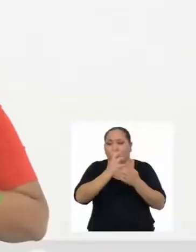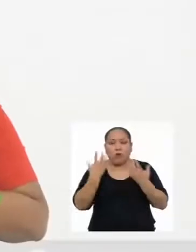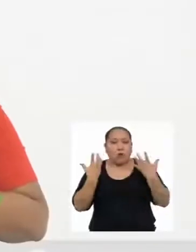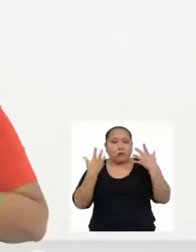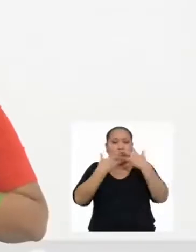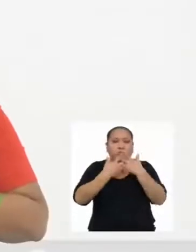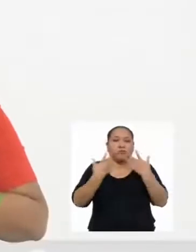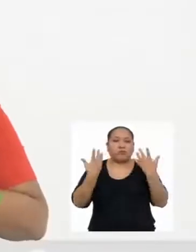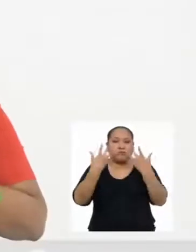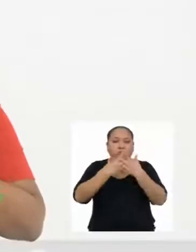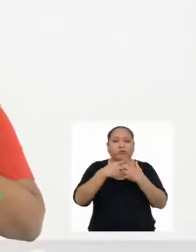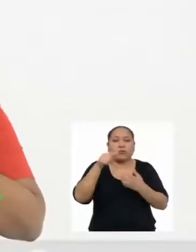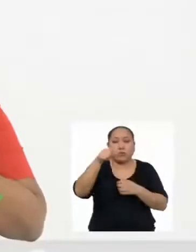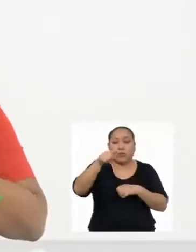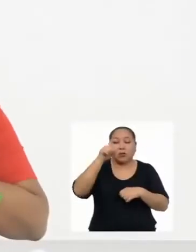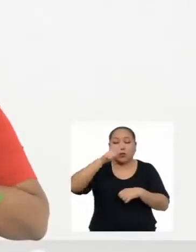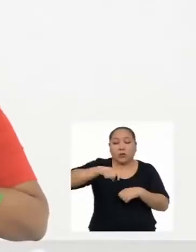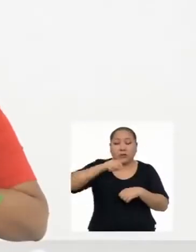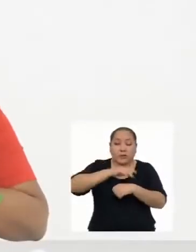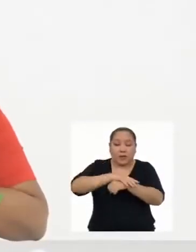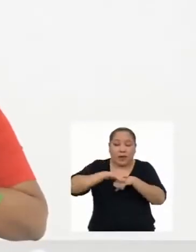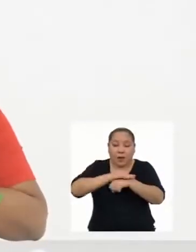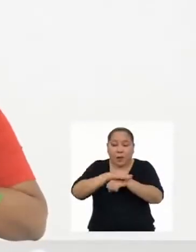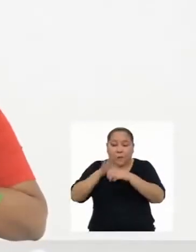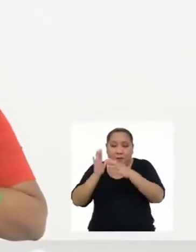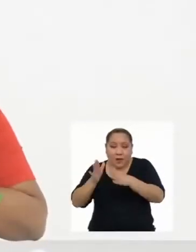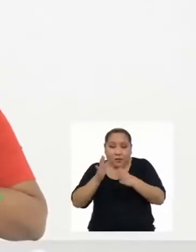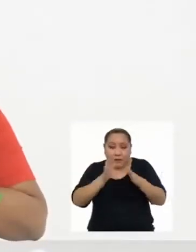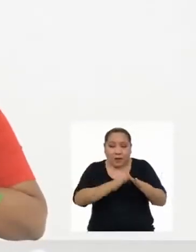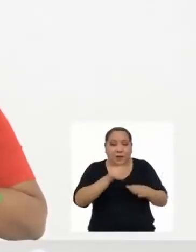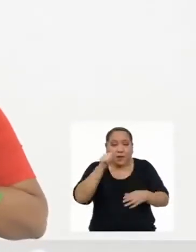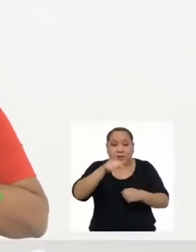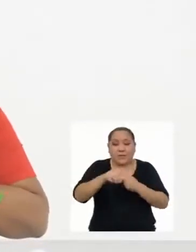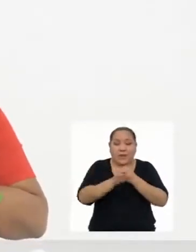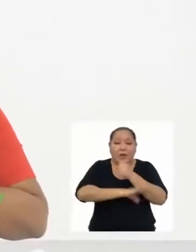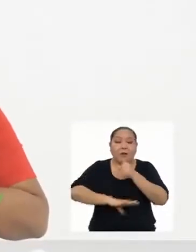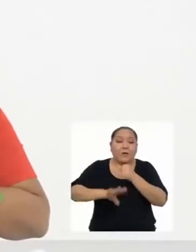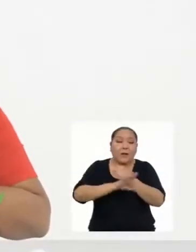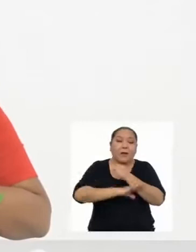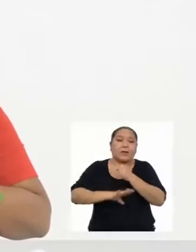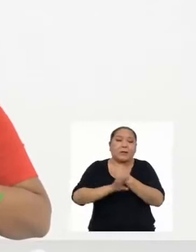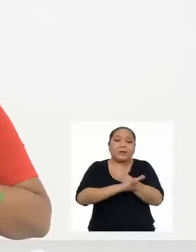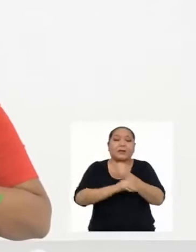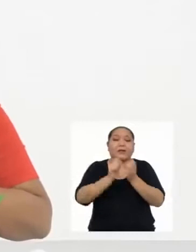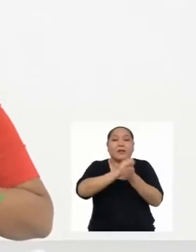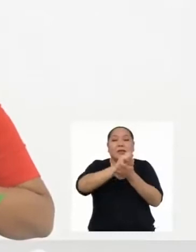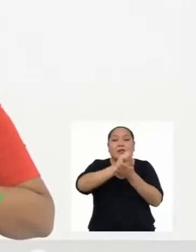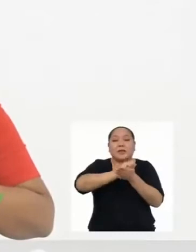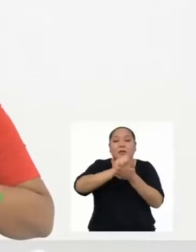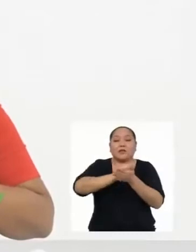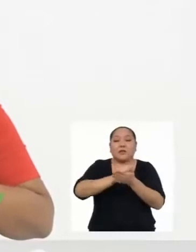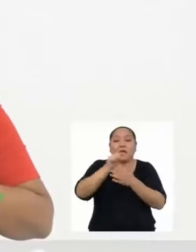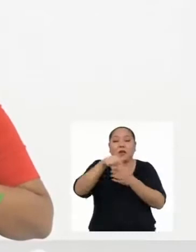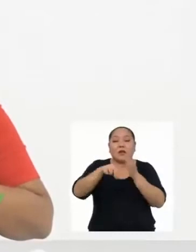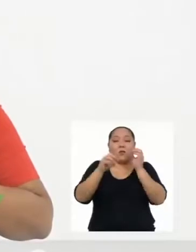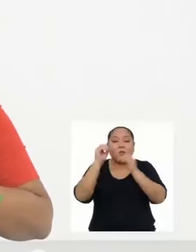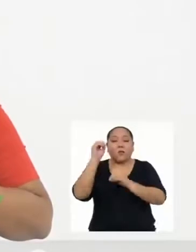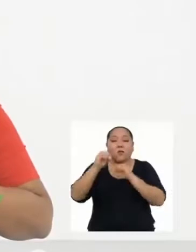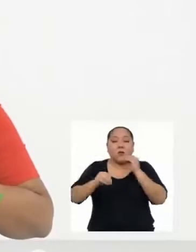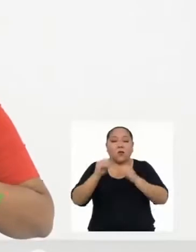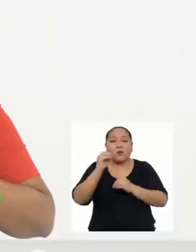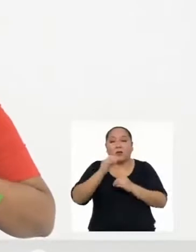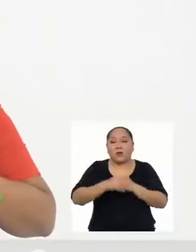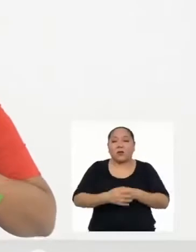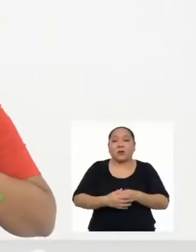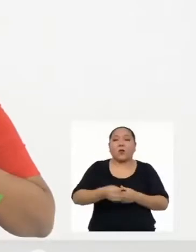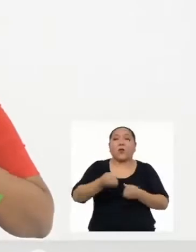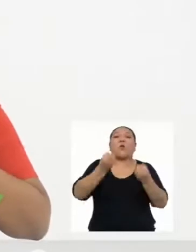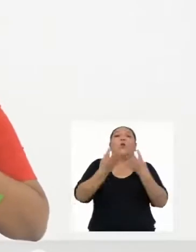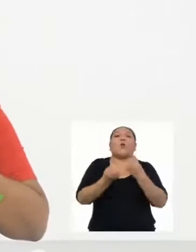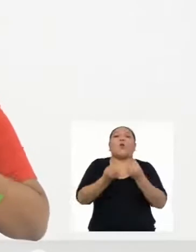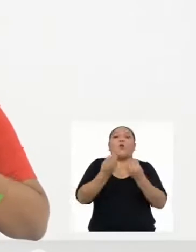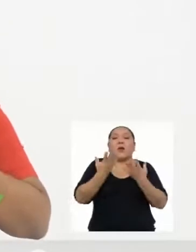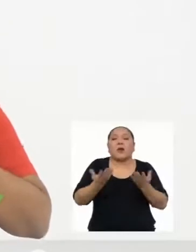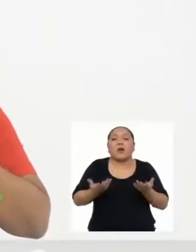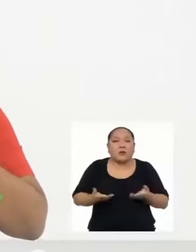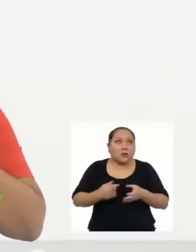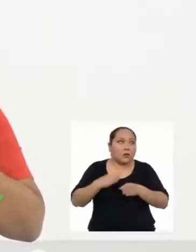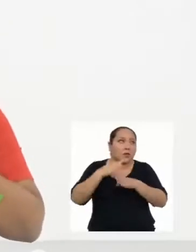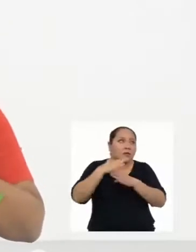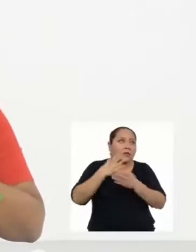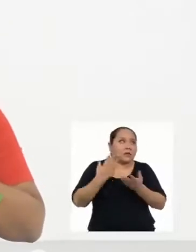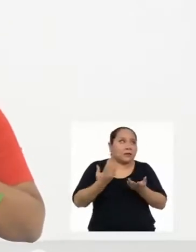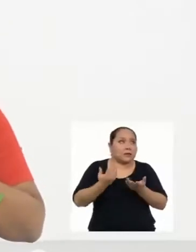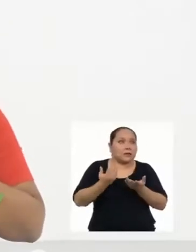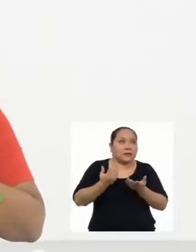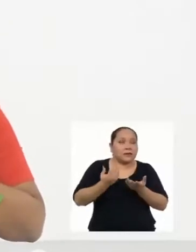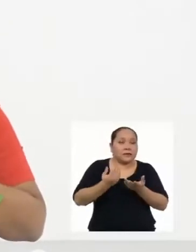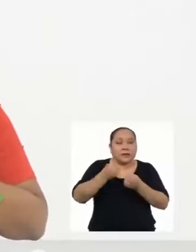La planificación es la base de la escritura. Determinará qué contenidos introduciremos